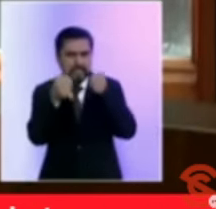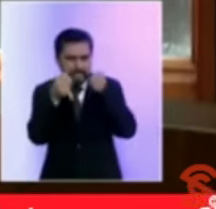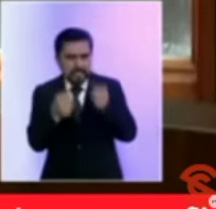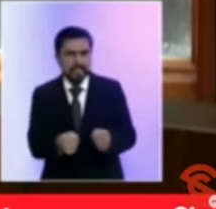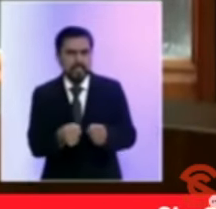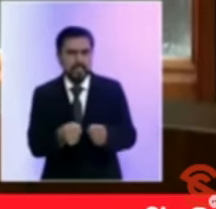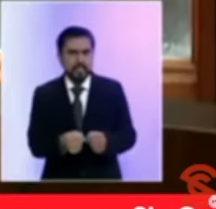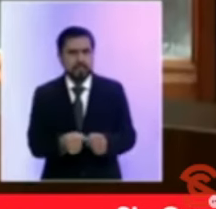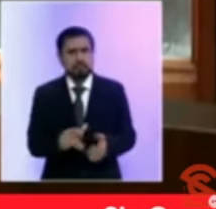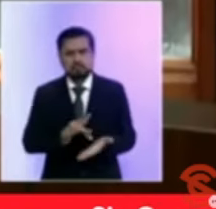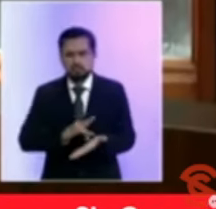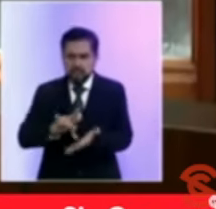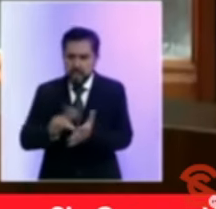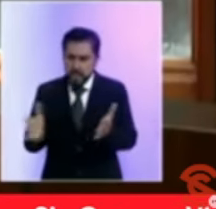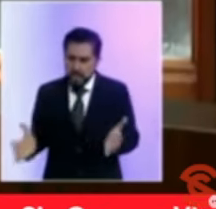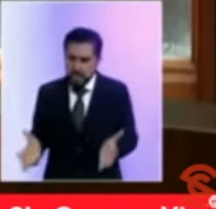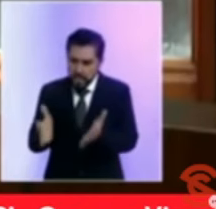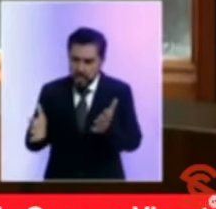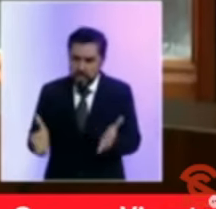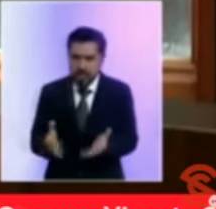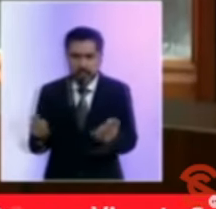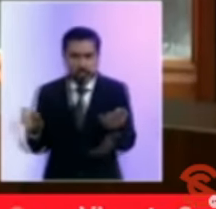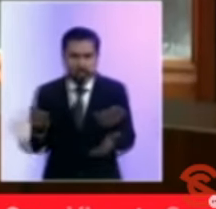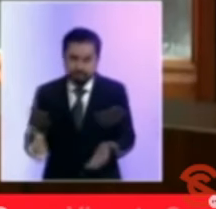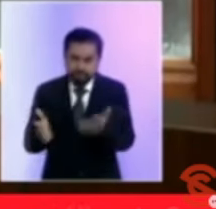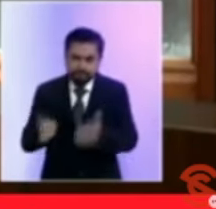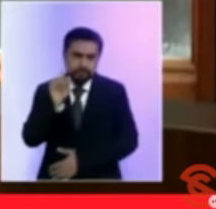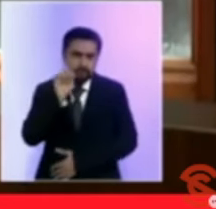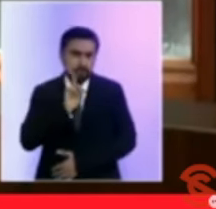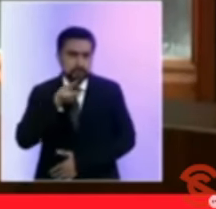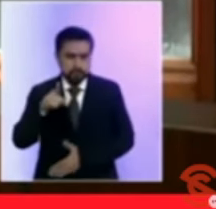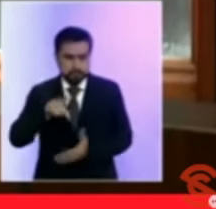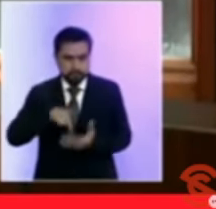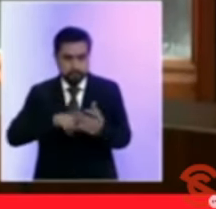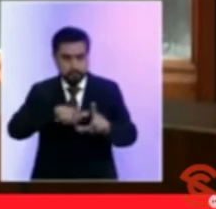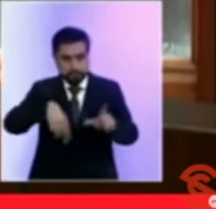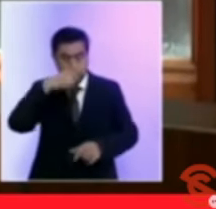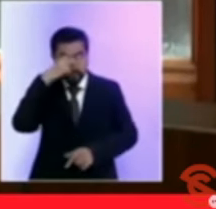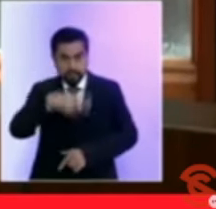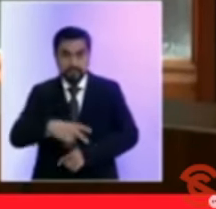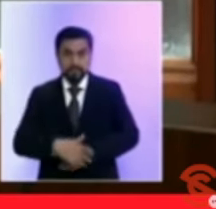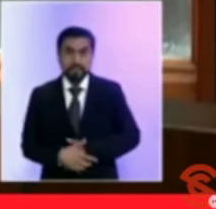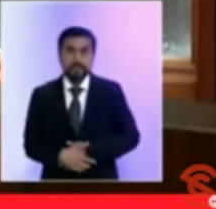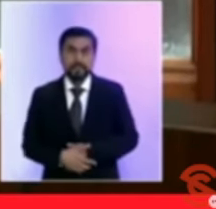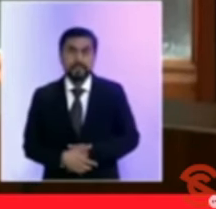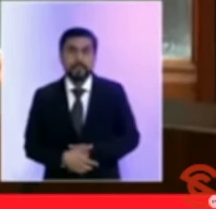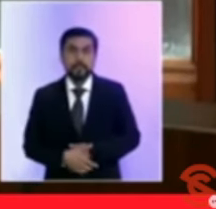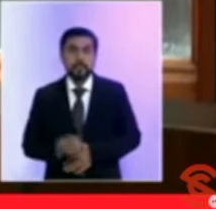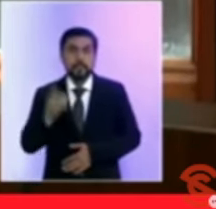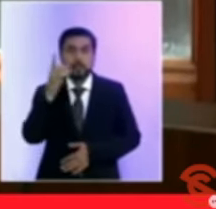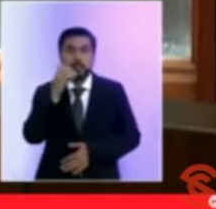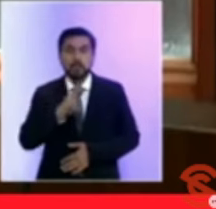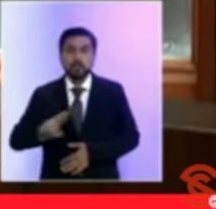beneficio de la igualdad de nuestra amada doctora Claudia